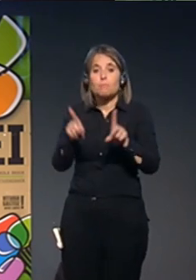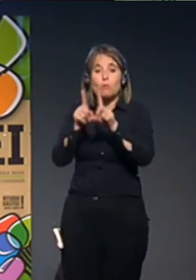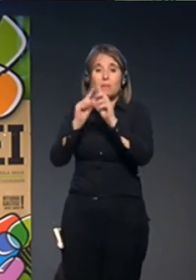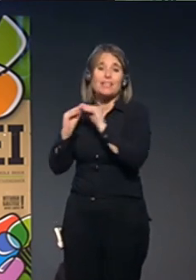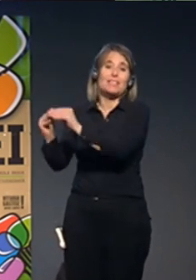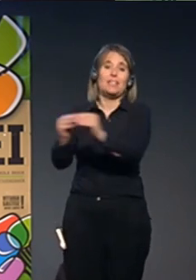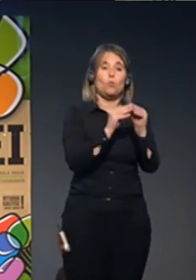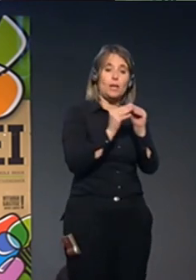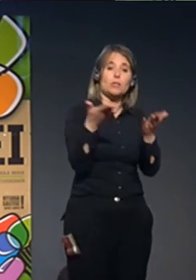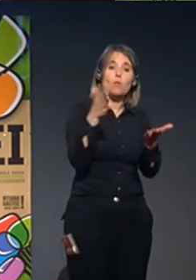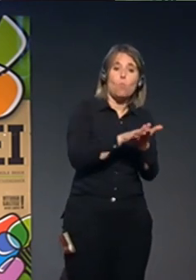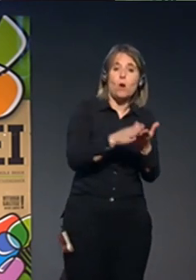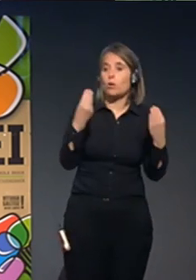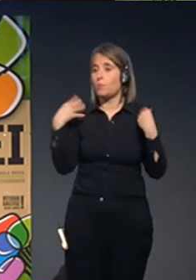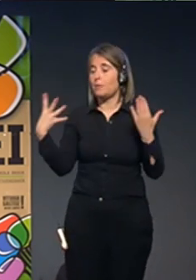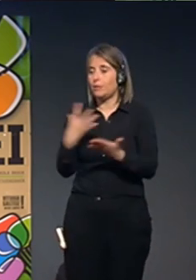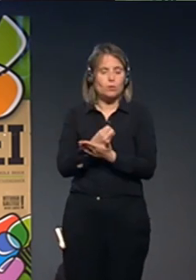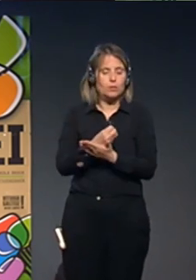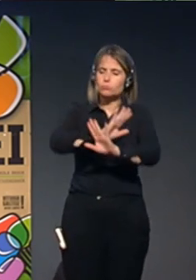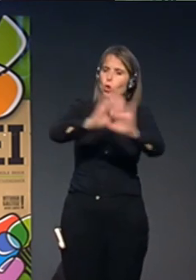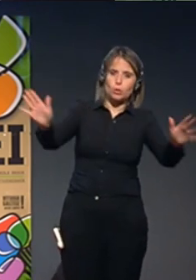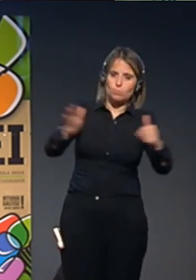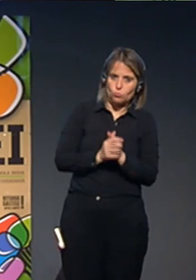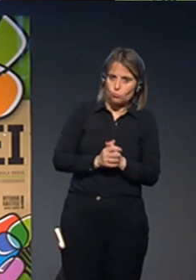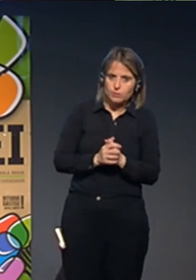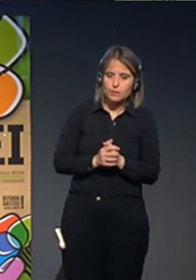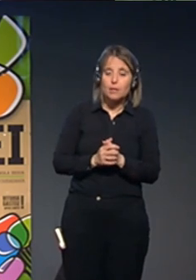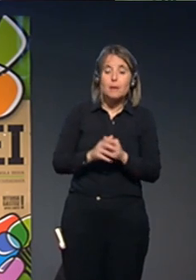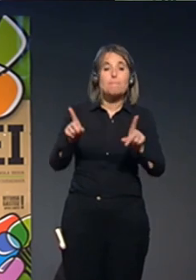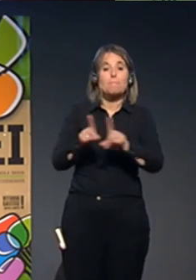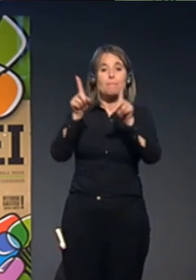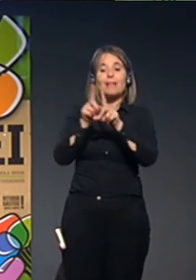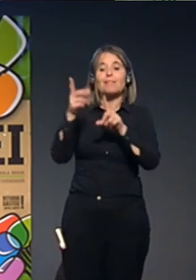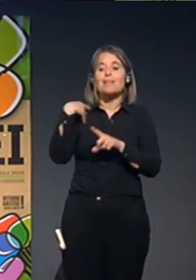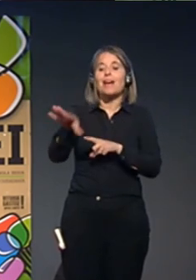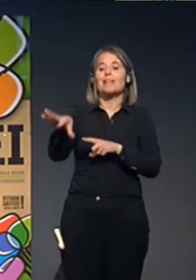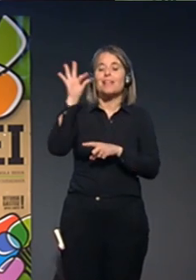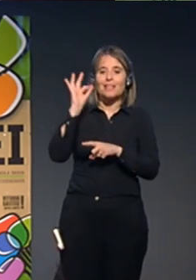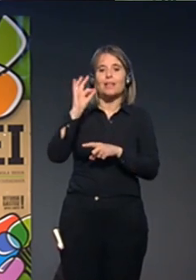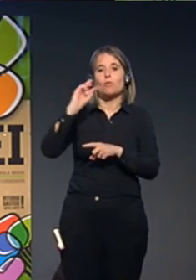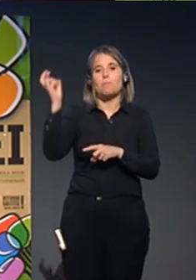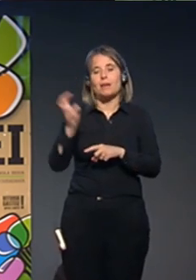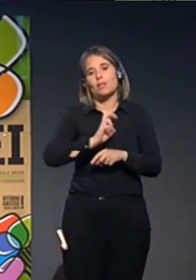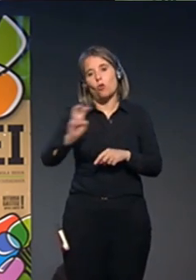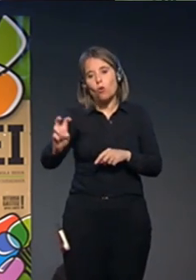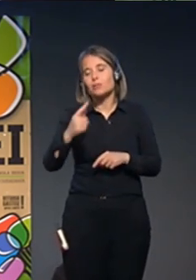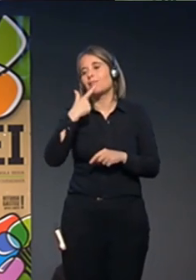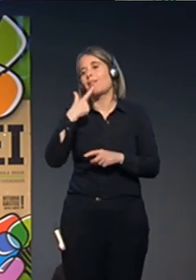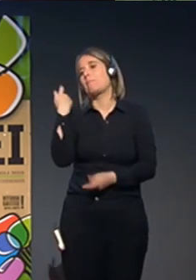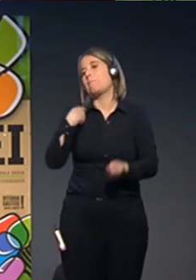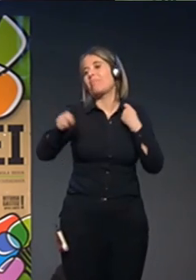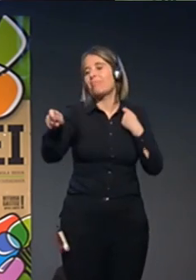iguales o todas mueren o todas vivan No te preocupes la monsanto ya ha seleccionado otra nueva variedad que te va a